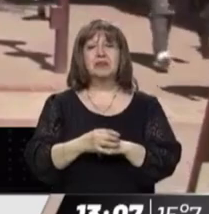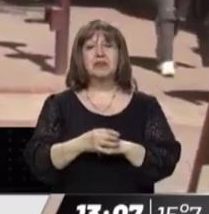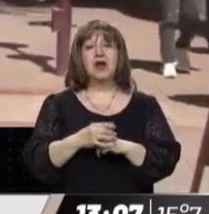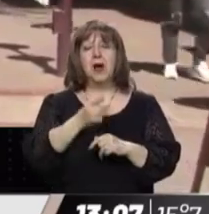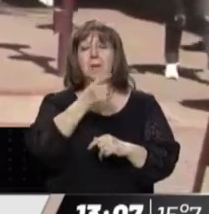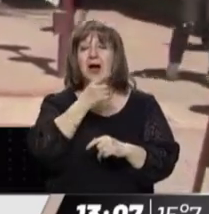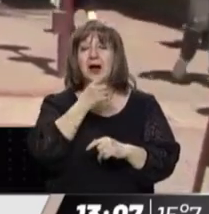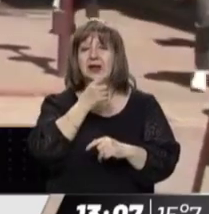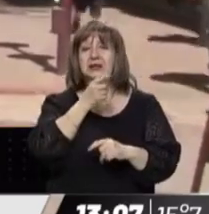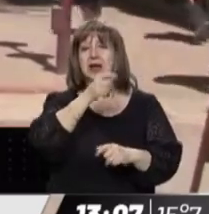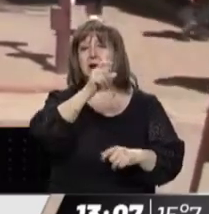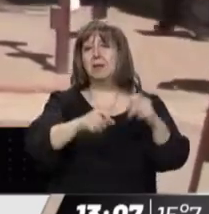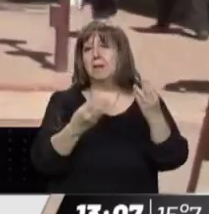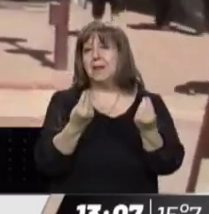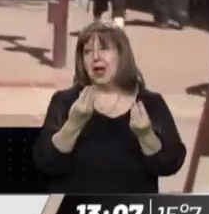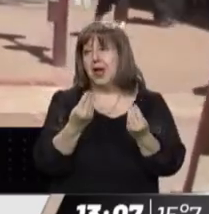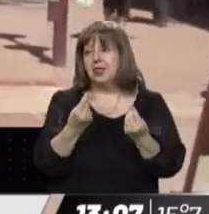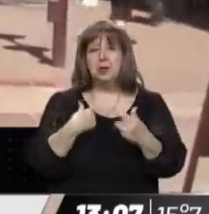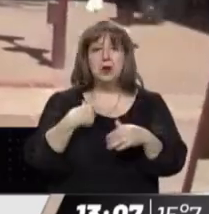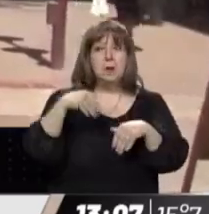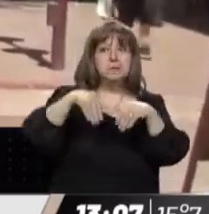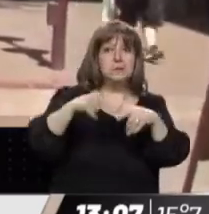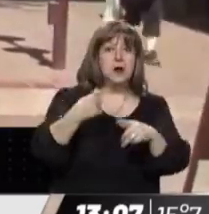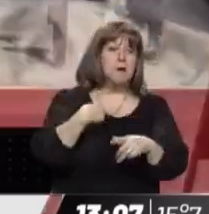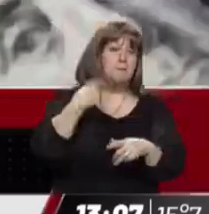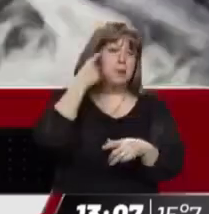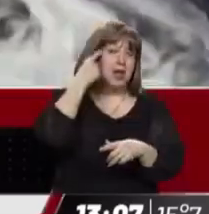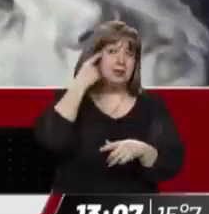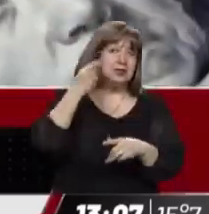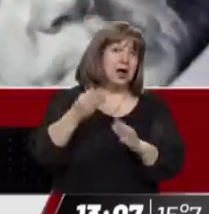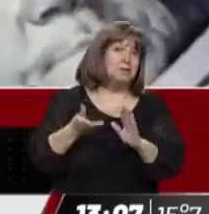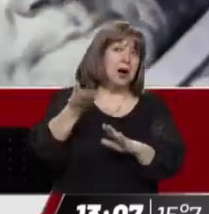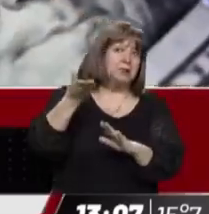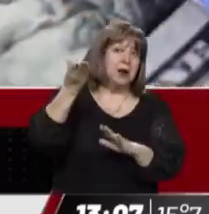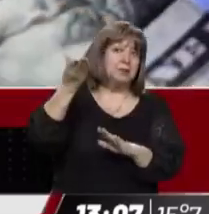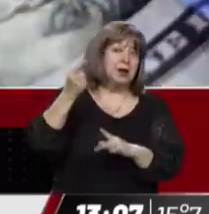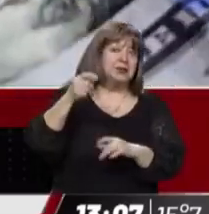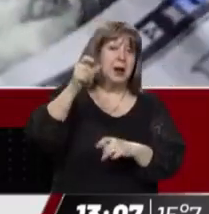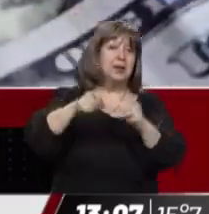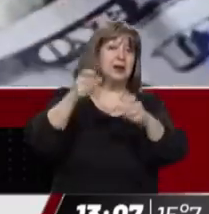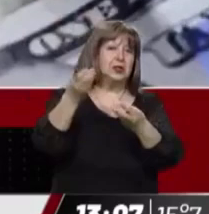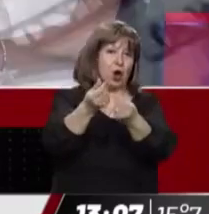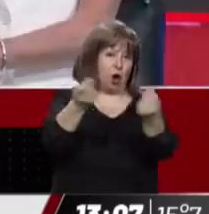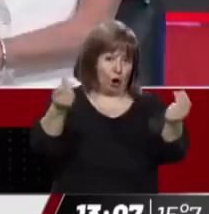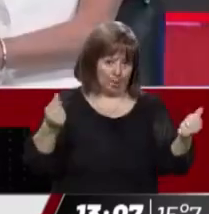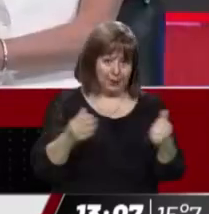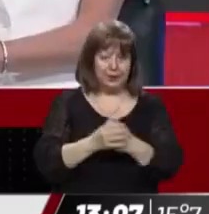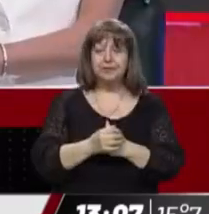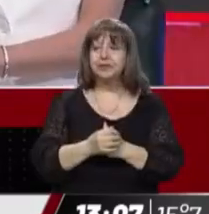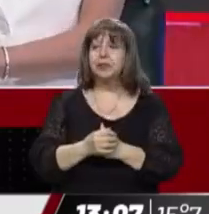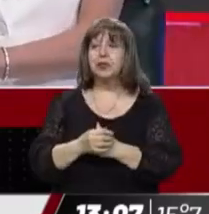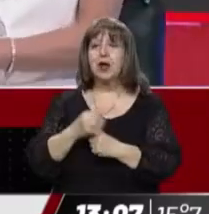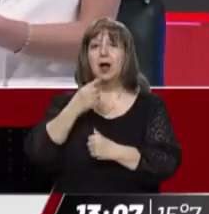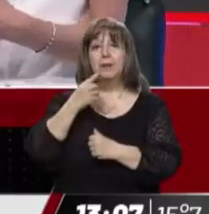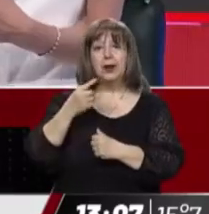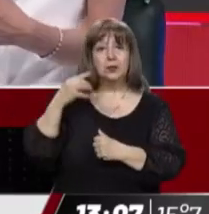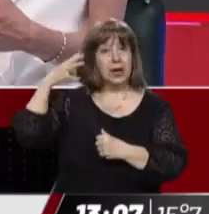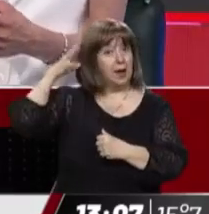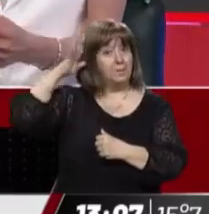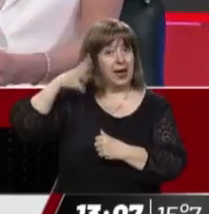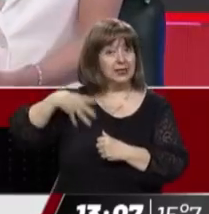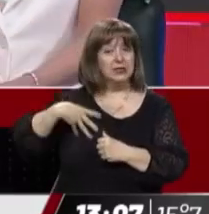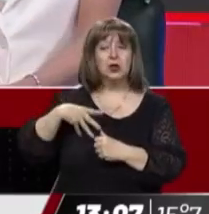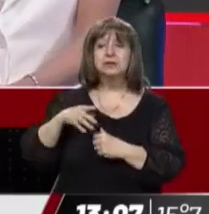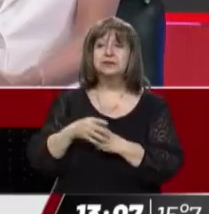que aparentemente por el miedo e incertidumbre creen que va a seguir subiendo, la gente compra. Sí, Marisol. En algunas oportunidades en las que ha pasado